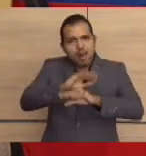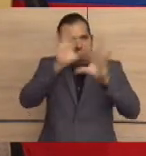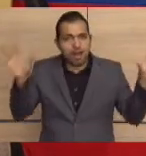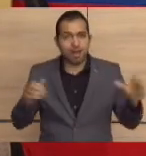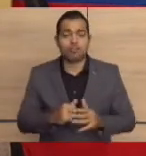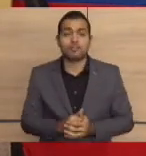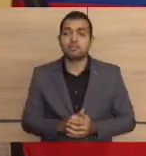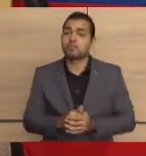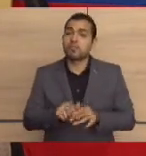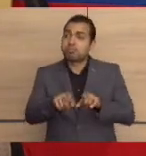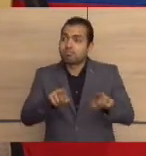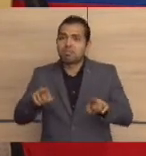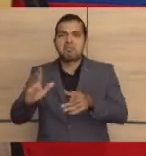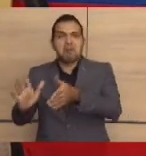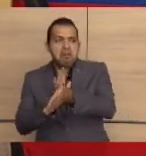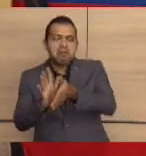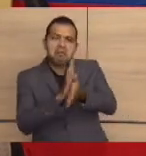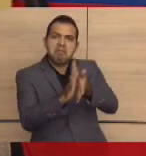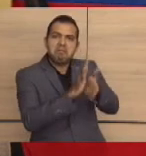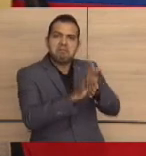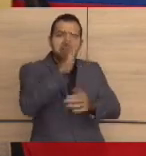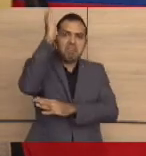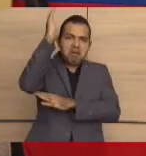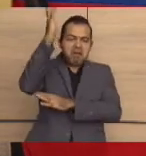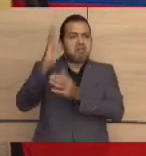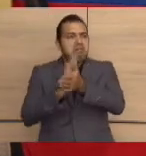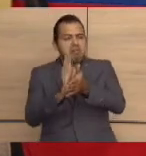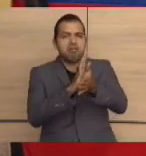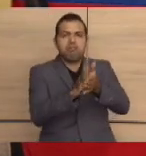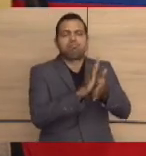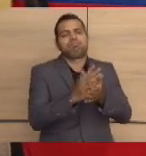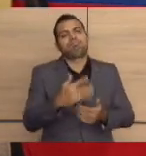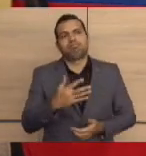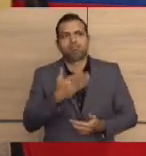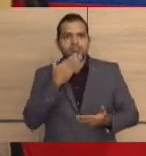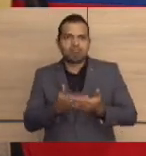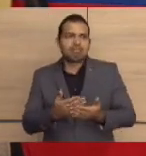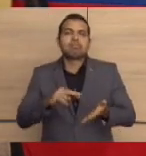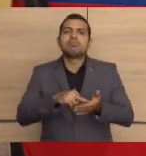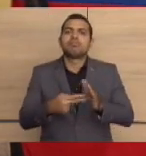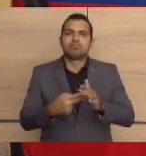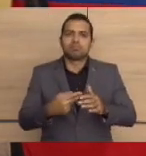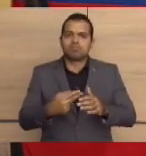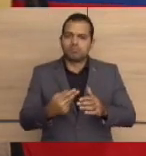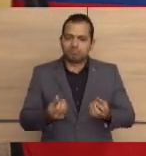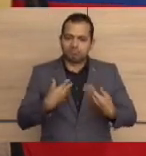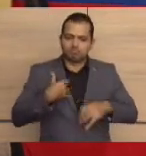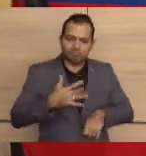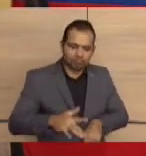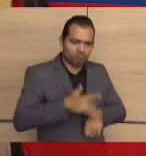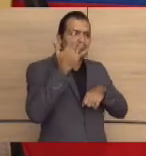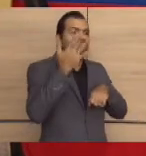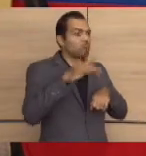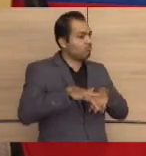amplio. Y yo creo que todo esto se vuelve un gran estímulo para el trabajo que el equipo de la señora viceministra va a adelantar. Así